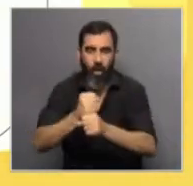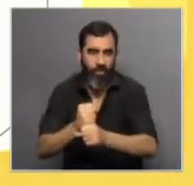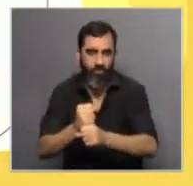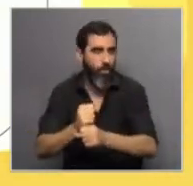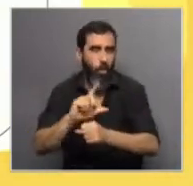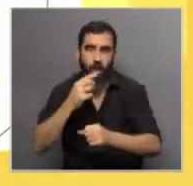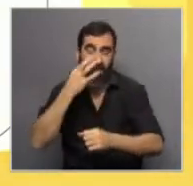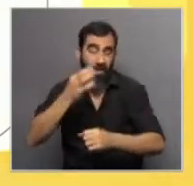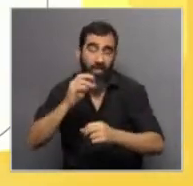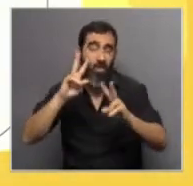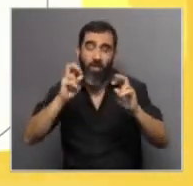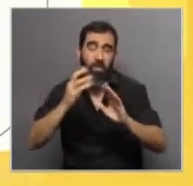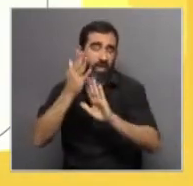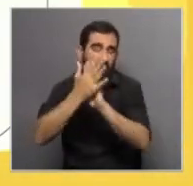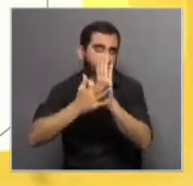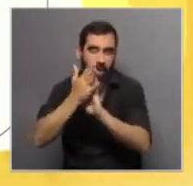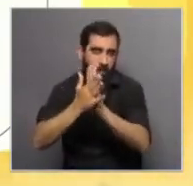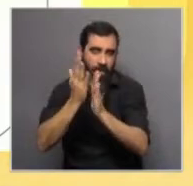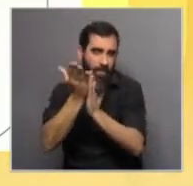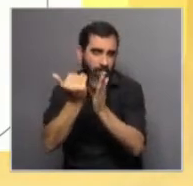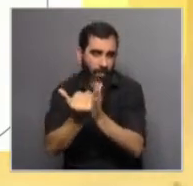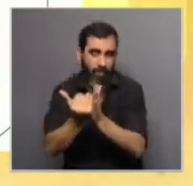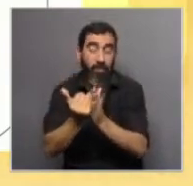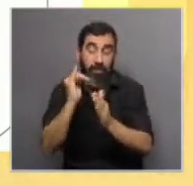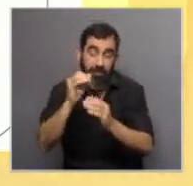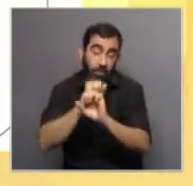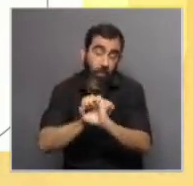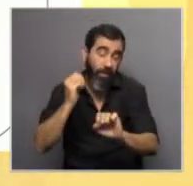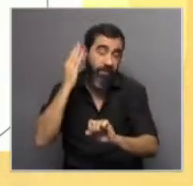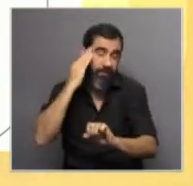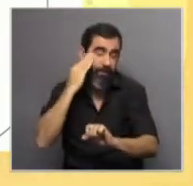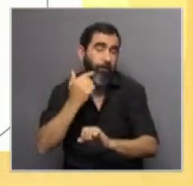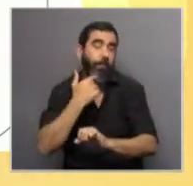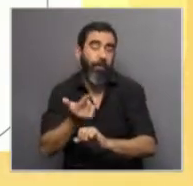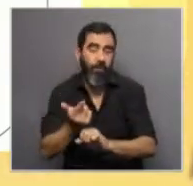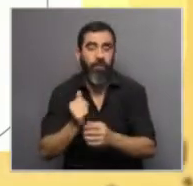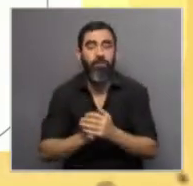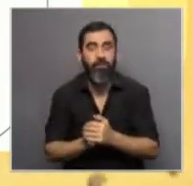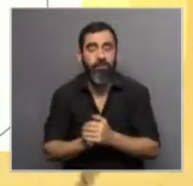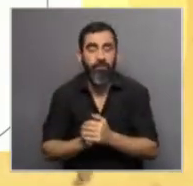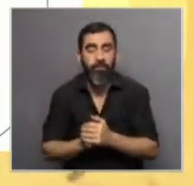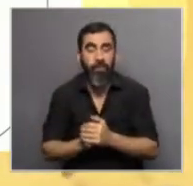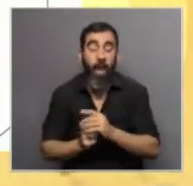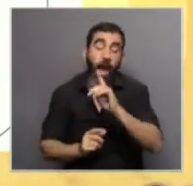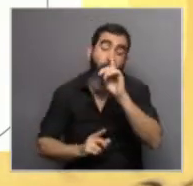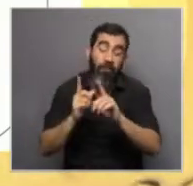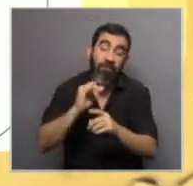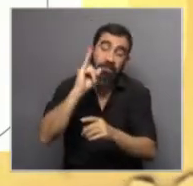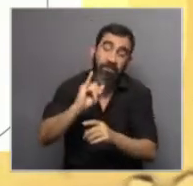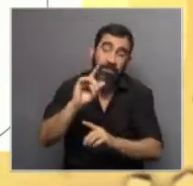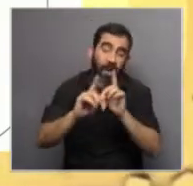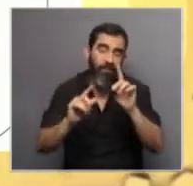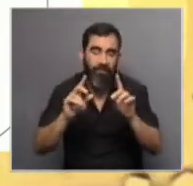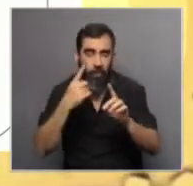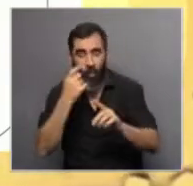patrón geográfico. Lo que podría establecerse es un cierto patrón que a veces desaparece y a veces es medio